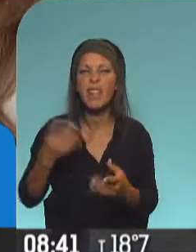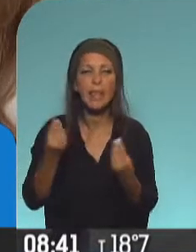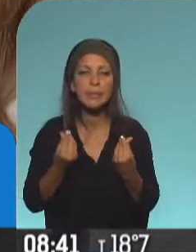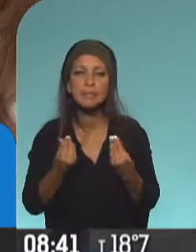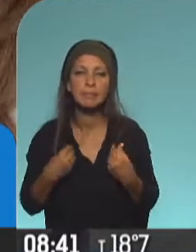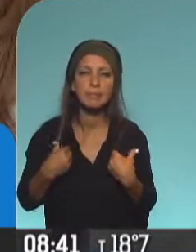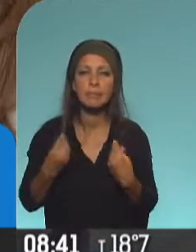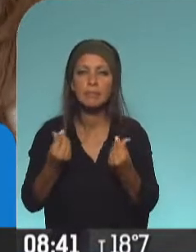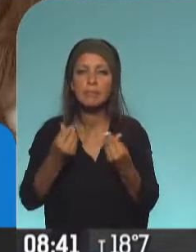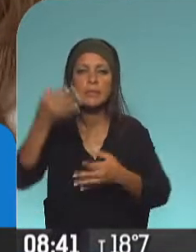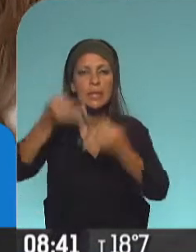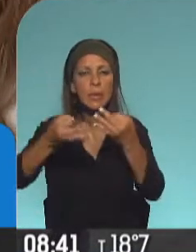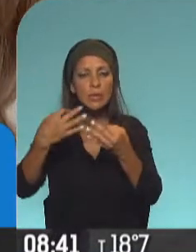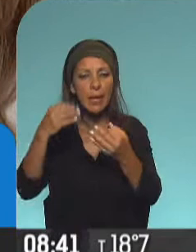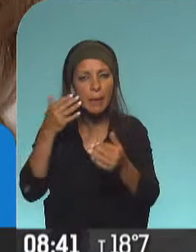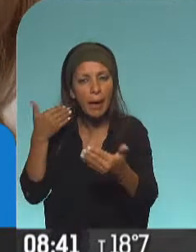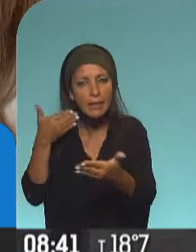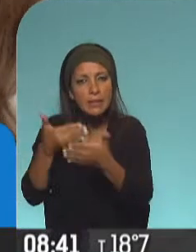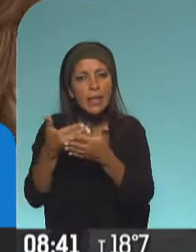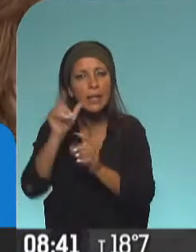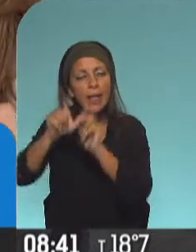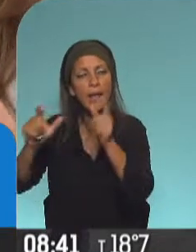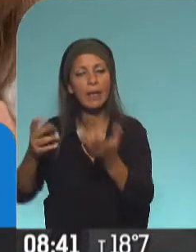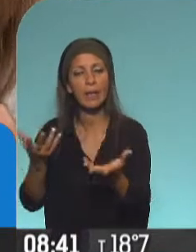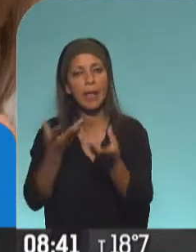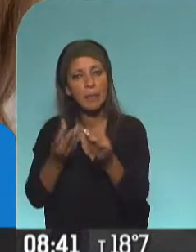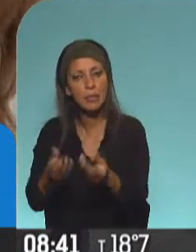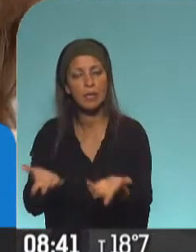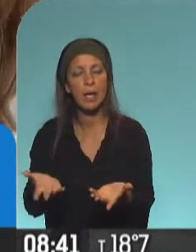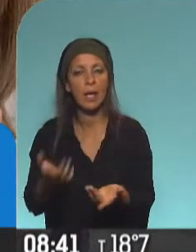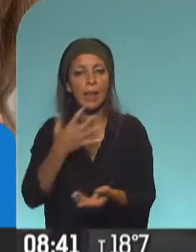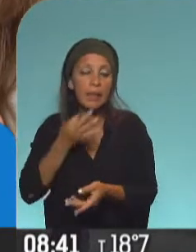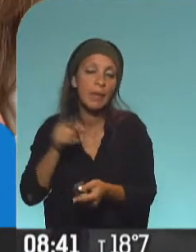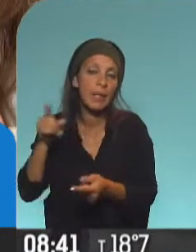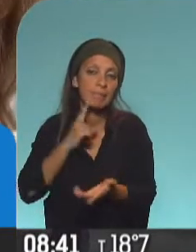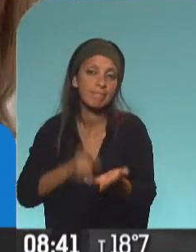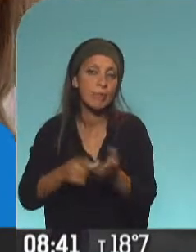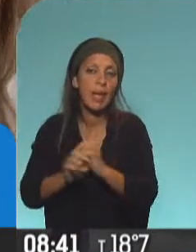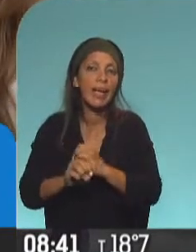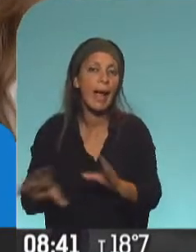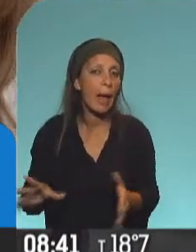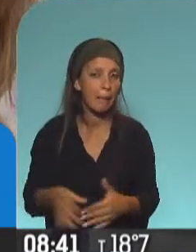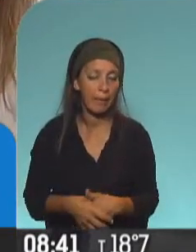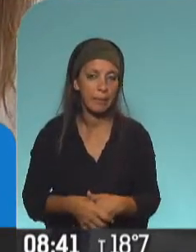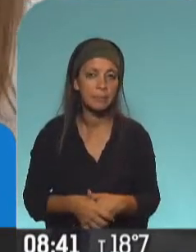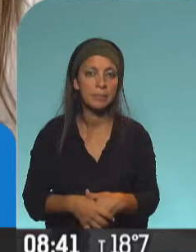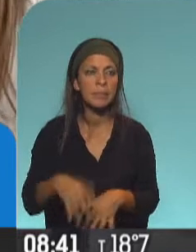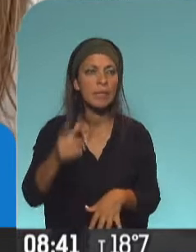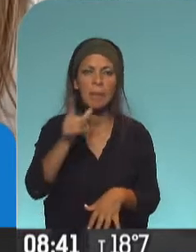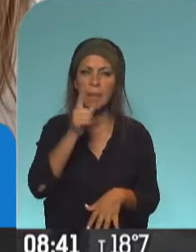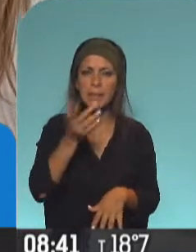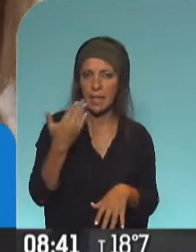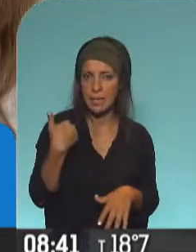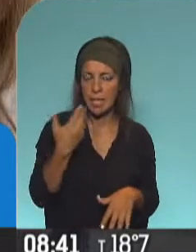percepción de que la justicia está cerca de la gente, ¿no? Digamos, efectivamente es grave. Creo que declaró en el día de